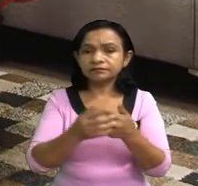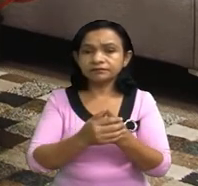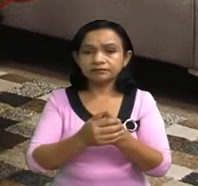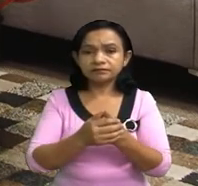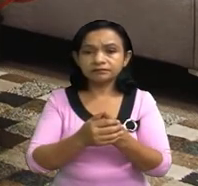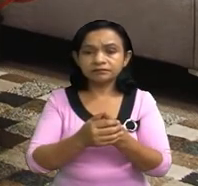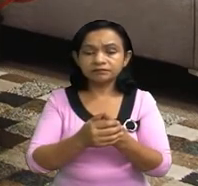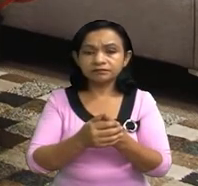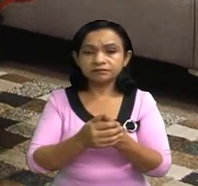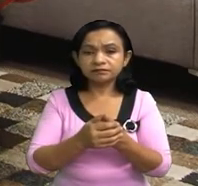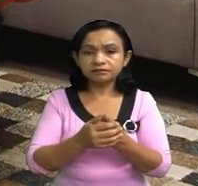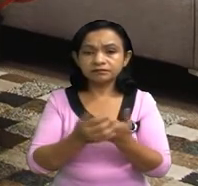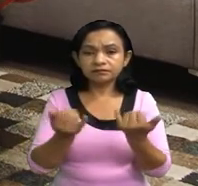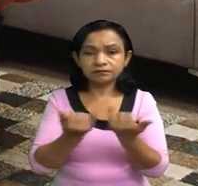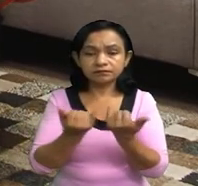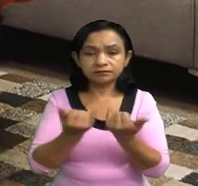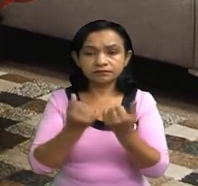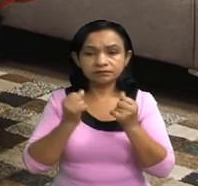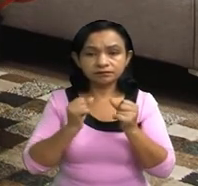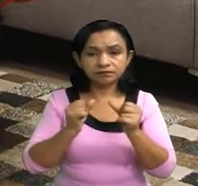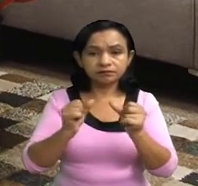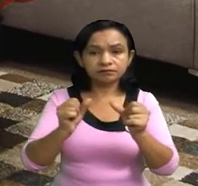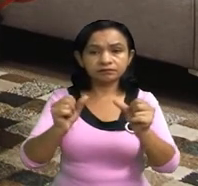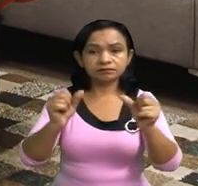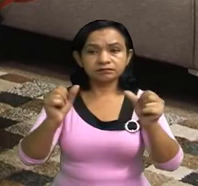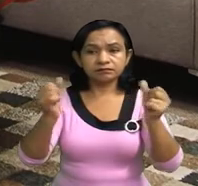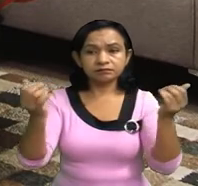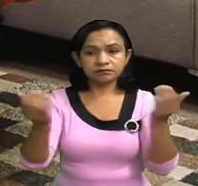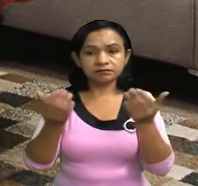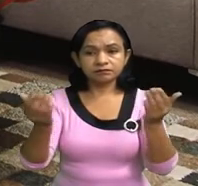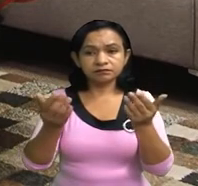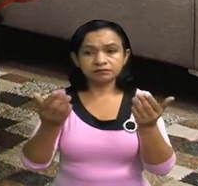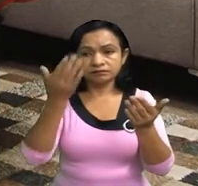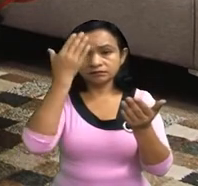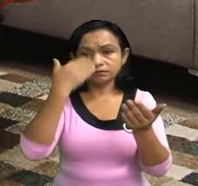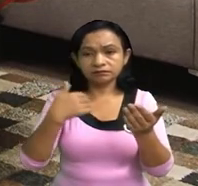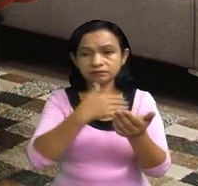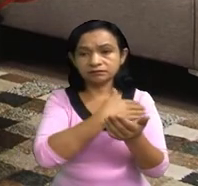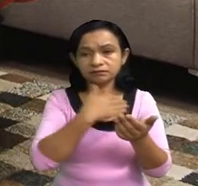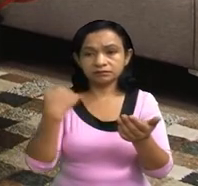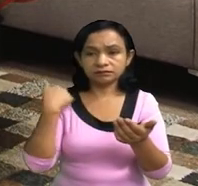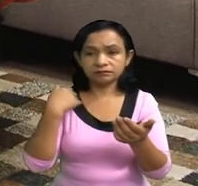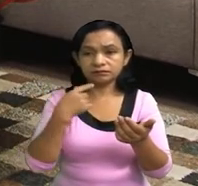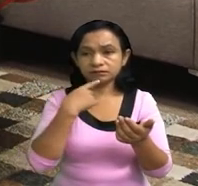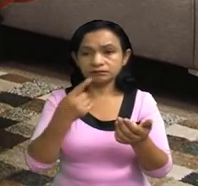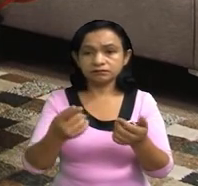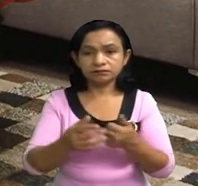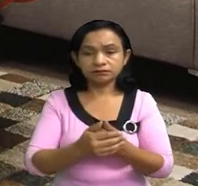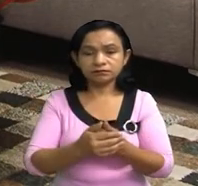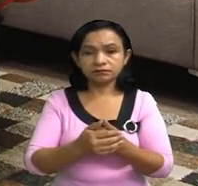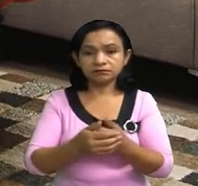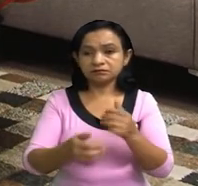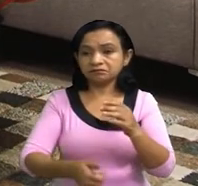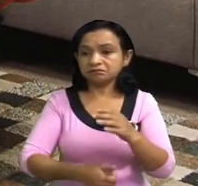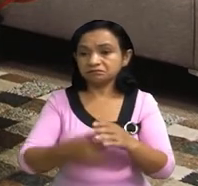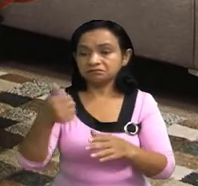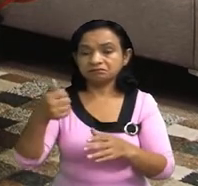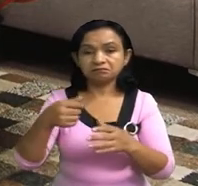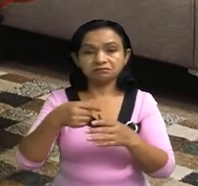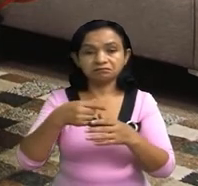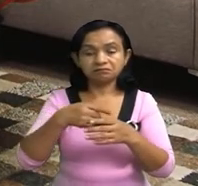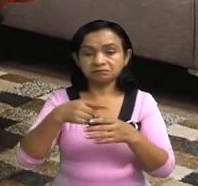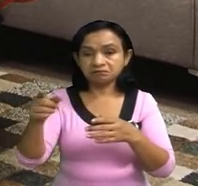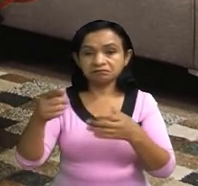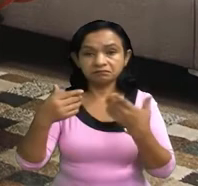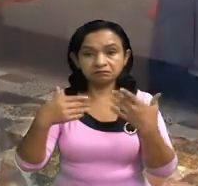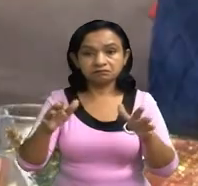que todavía continúas como católico? Si te han corrido, han hablado peste